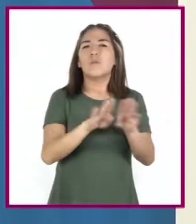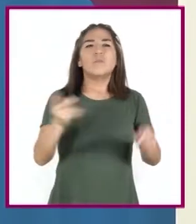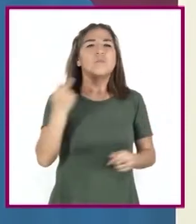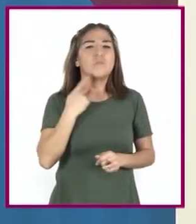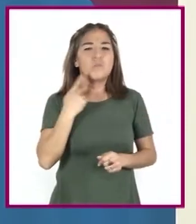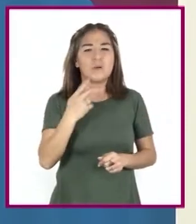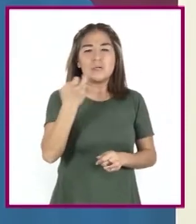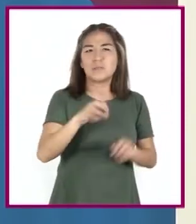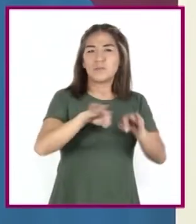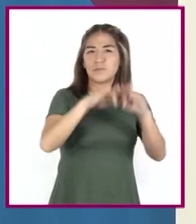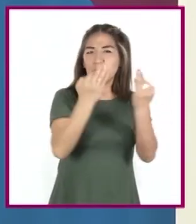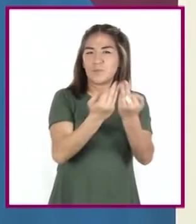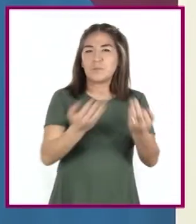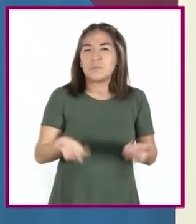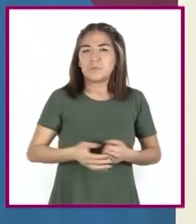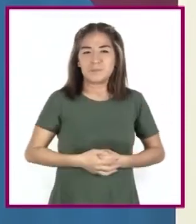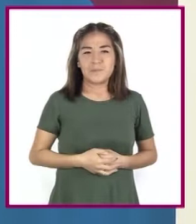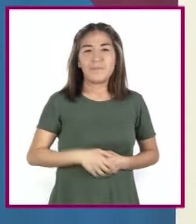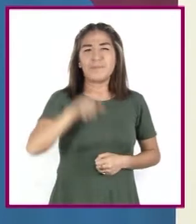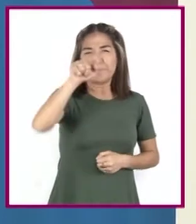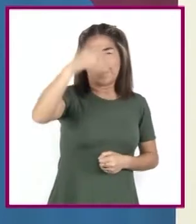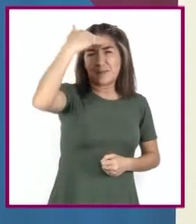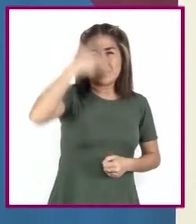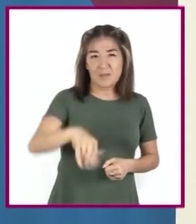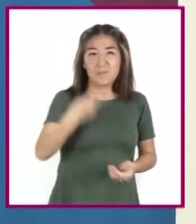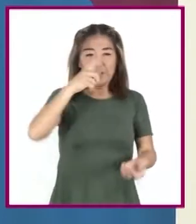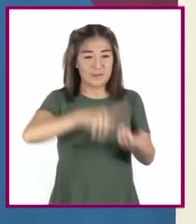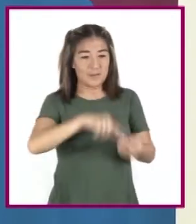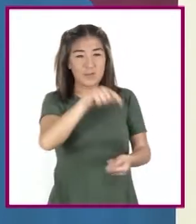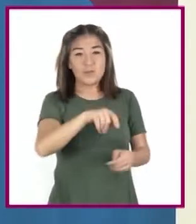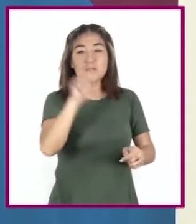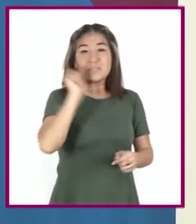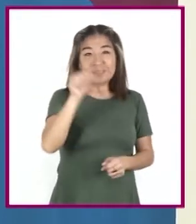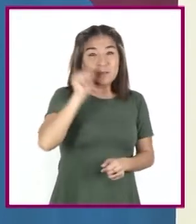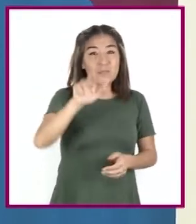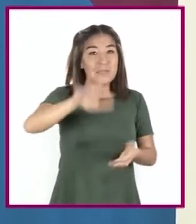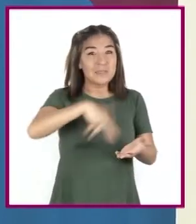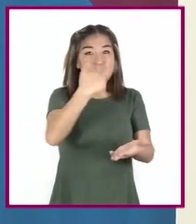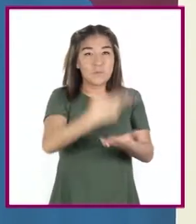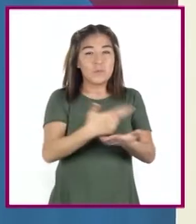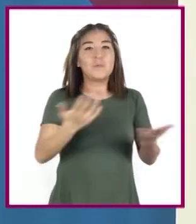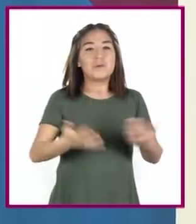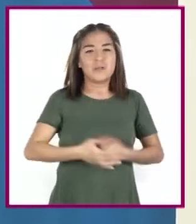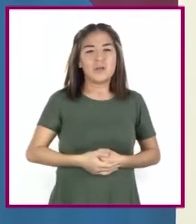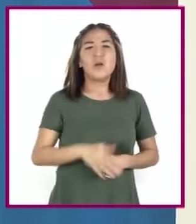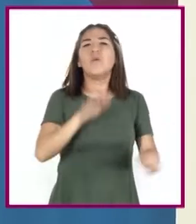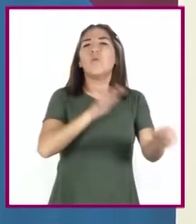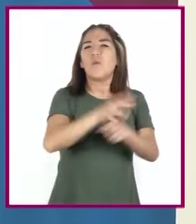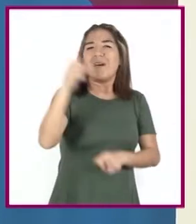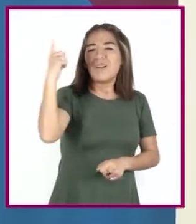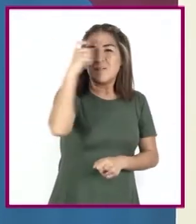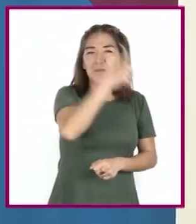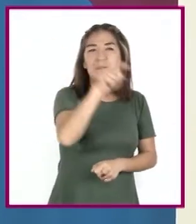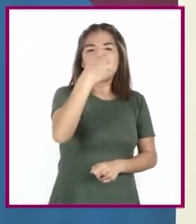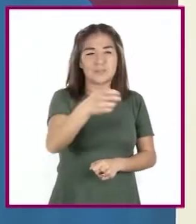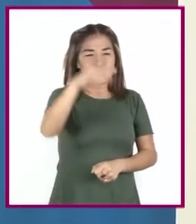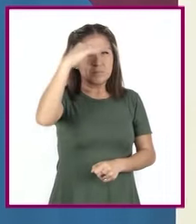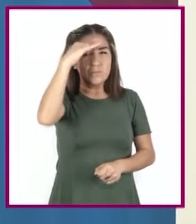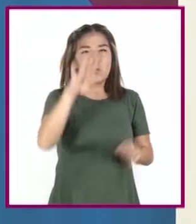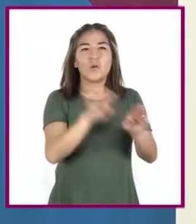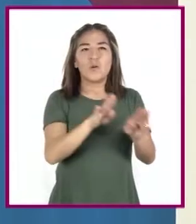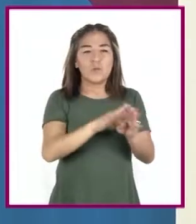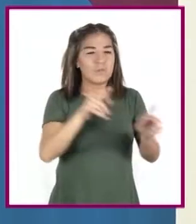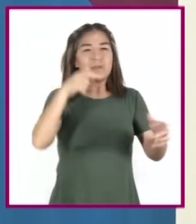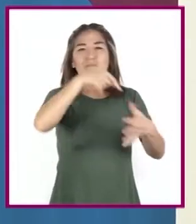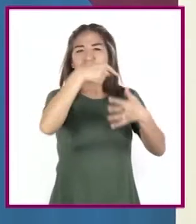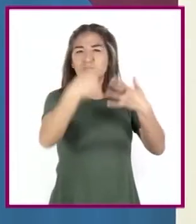políticamente nuestro país? ¿Saben si esta entidad siempre ha sido una república? ¿Qué dificultades creen que tuvieron que sortear en